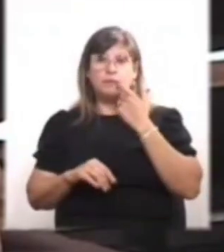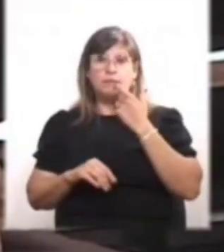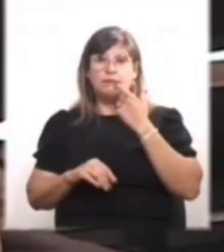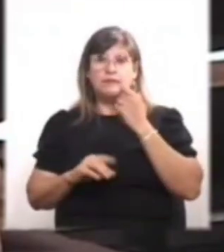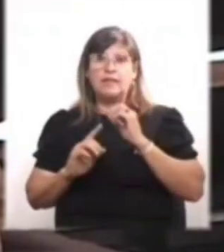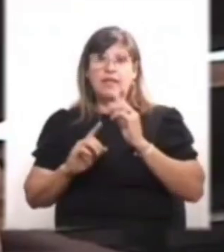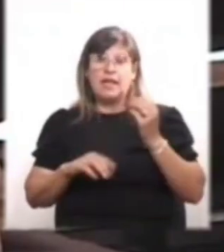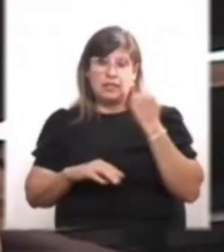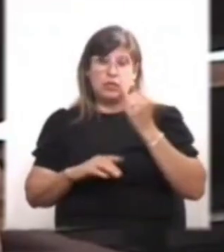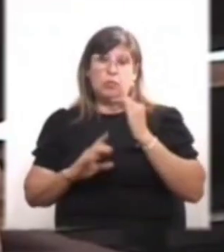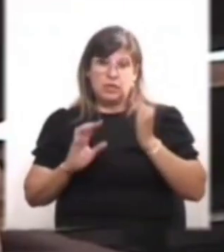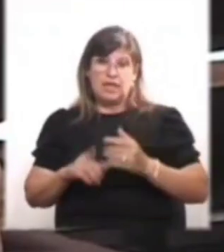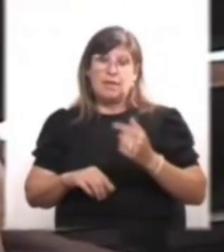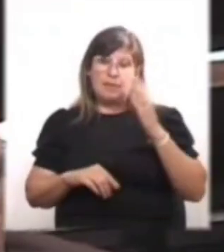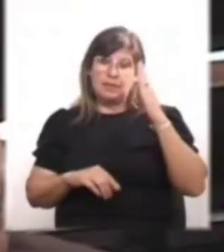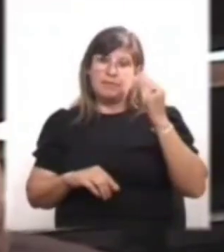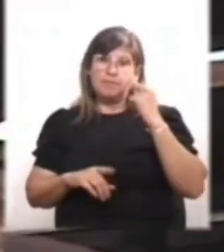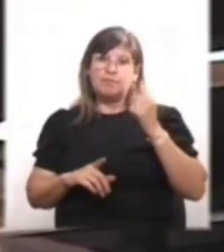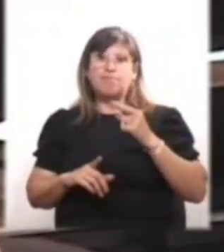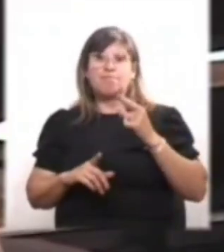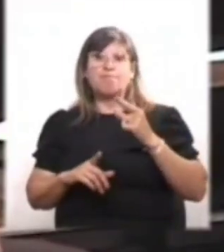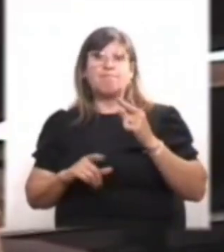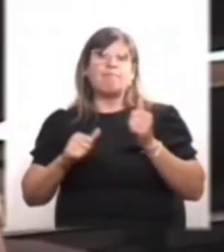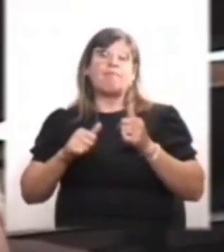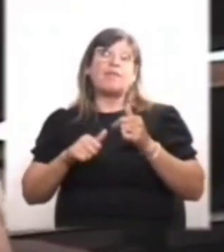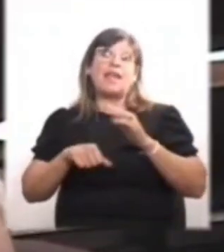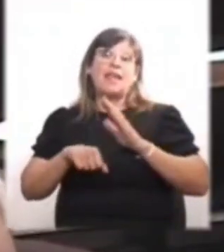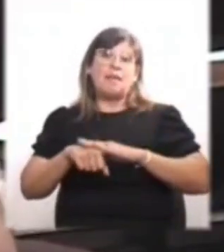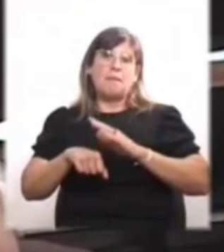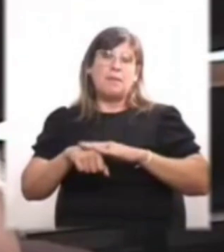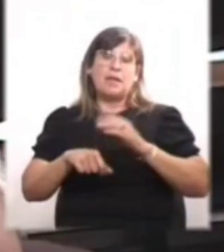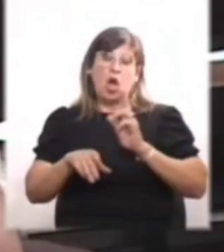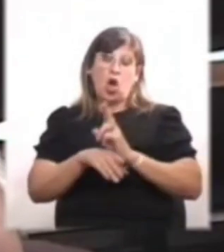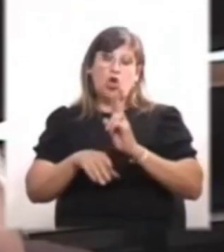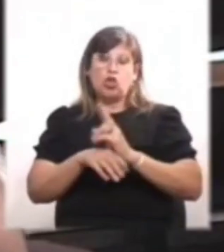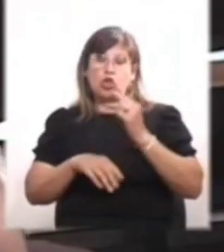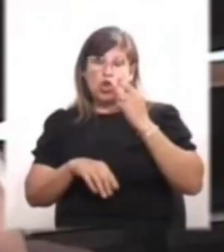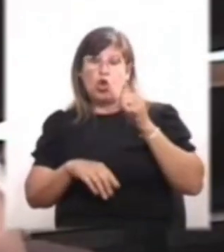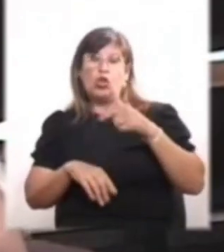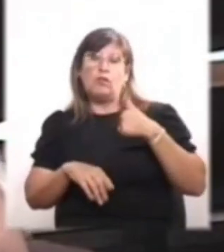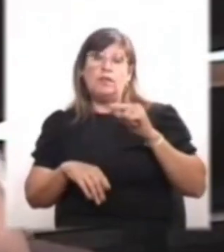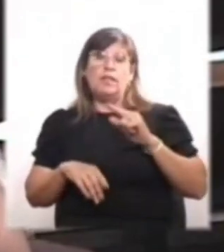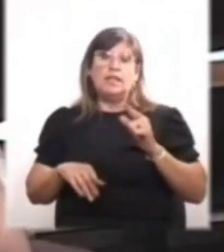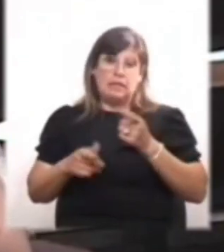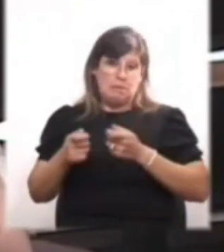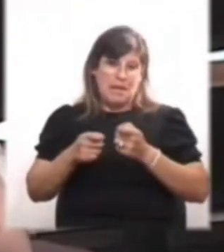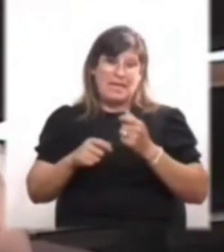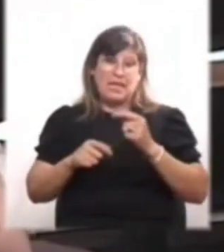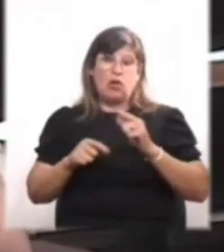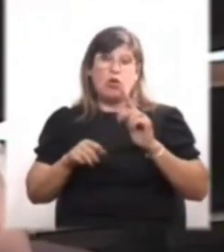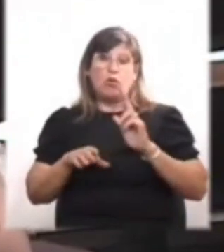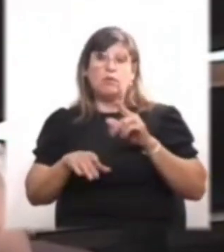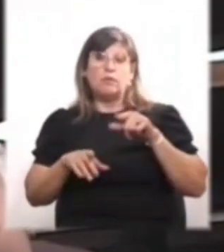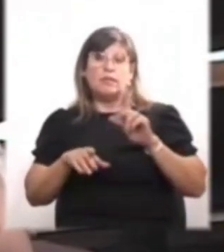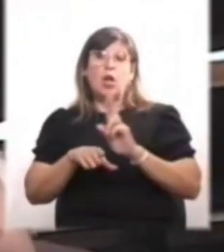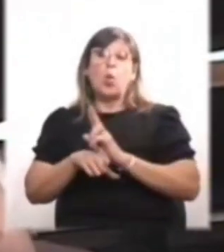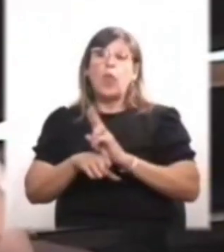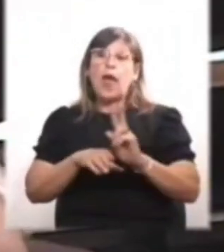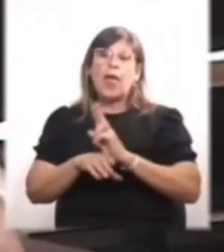Es importante tener presente que la competencia desde el punto de vista del control, del manejo y del cuidado de ese monte y la regeneración del